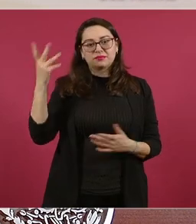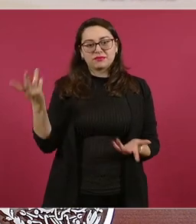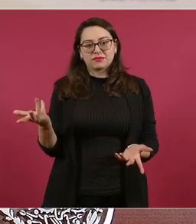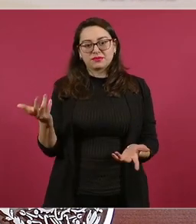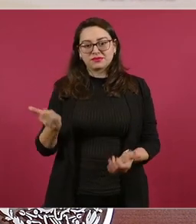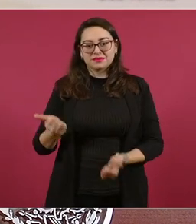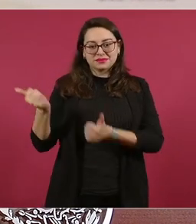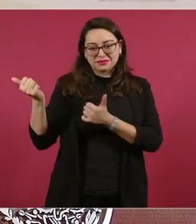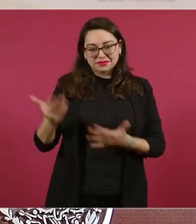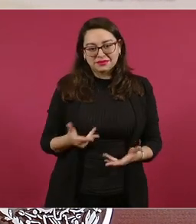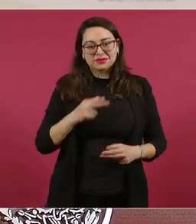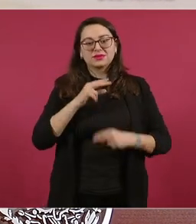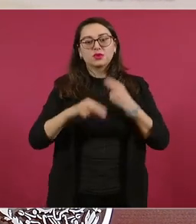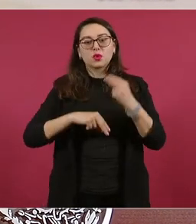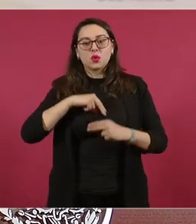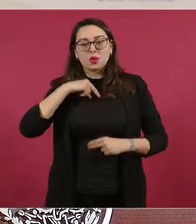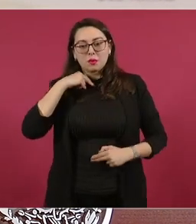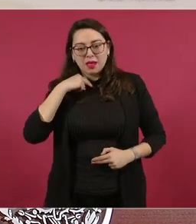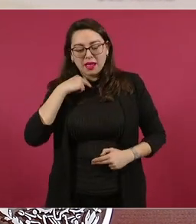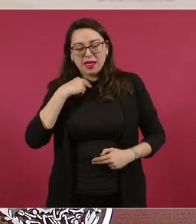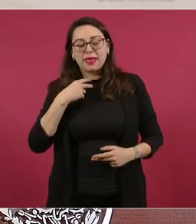de regalo corbatas, ¿no?